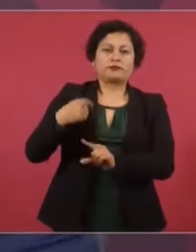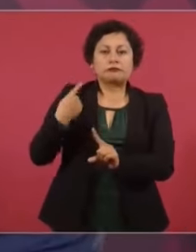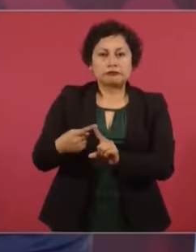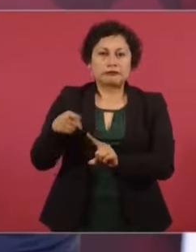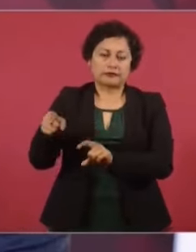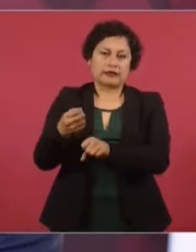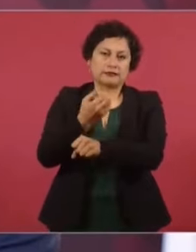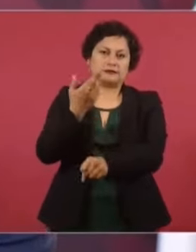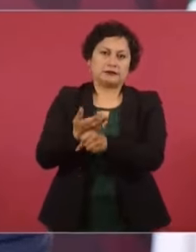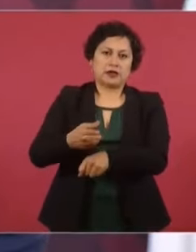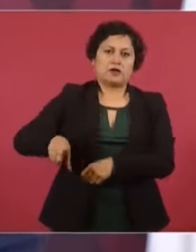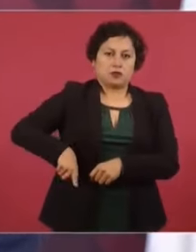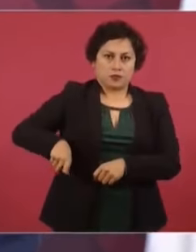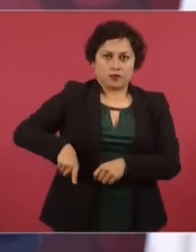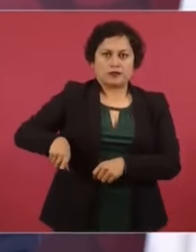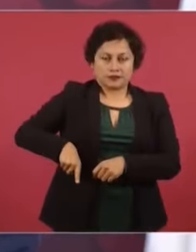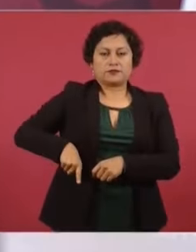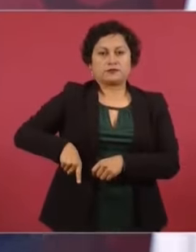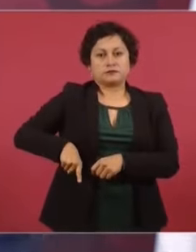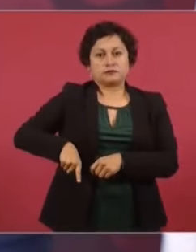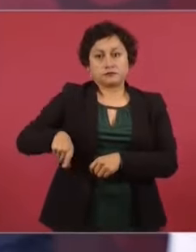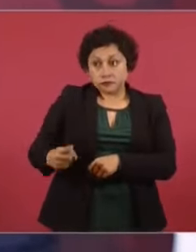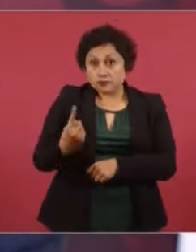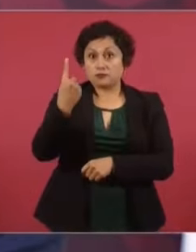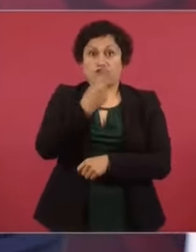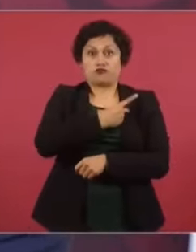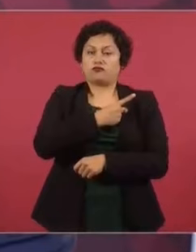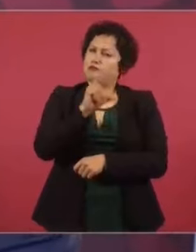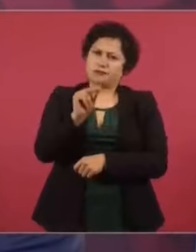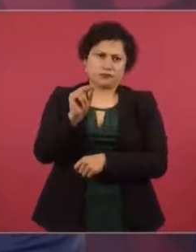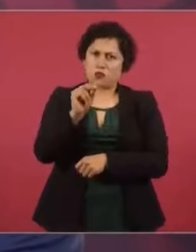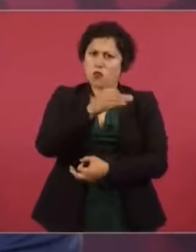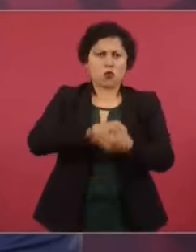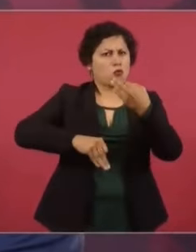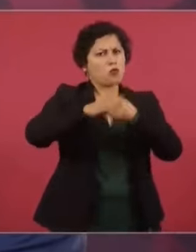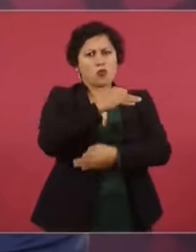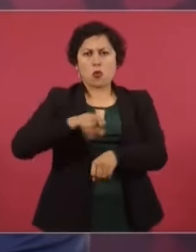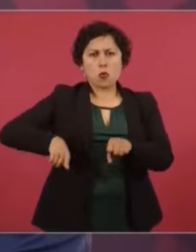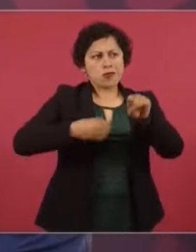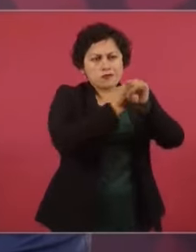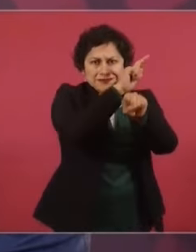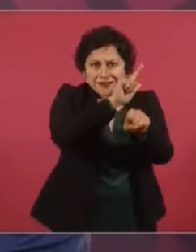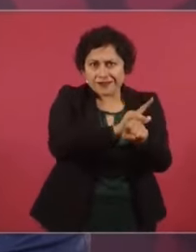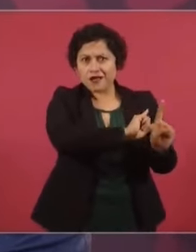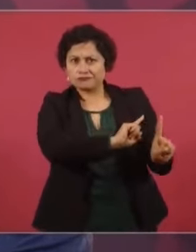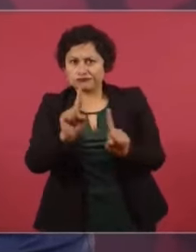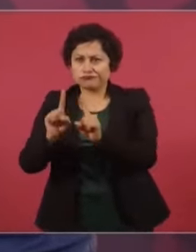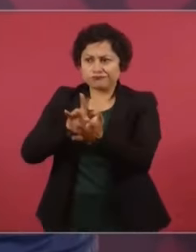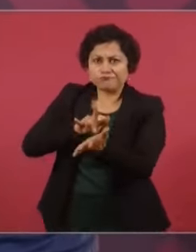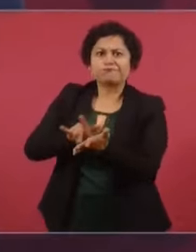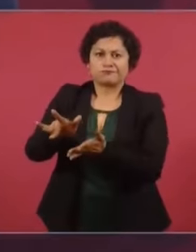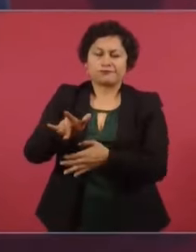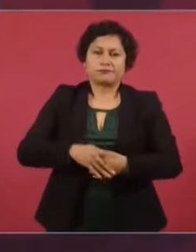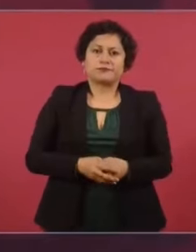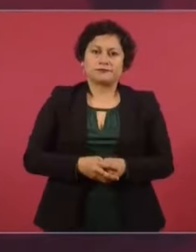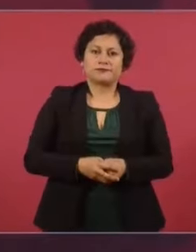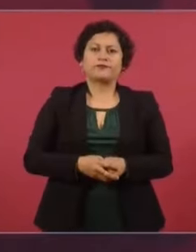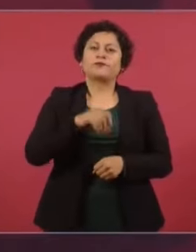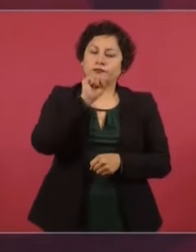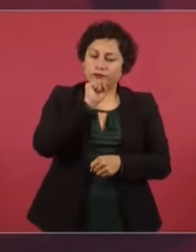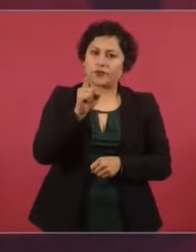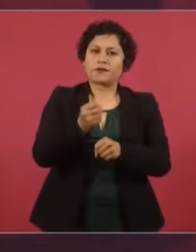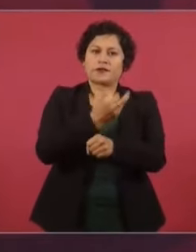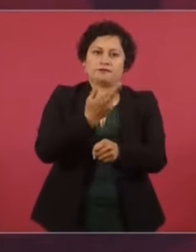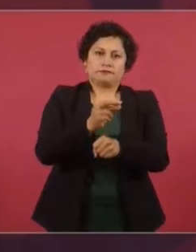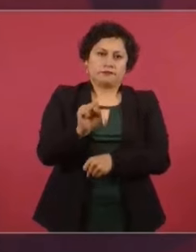a cargo de este trabajo con el apoyo de todos, gobiernos estatales y con el apoyo de la